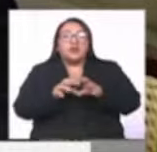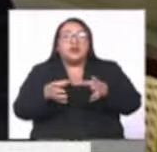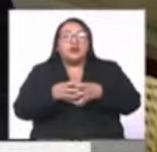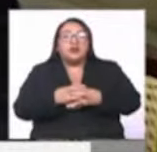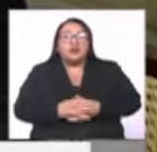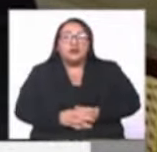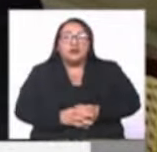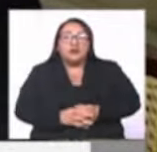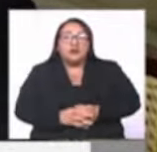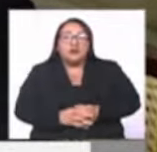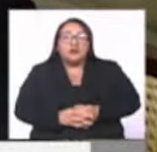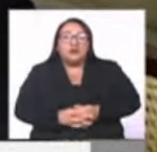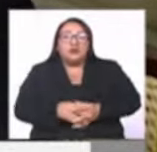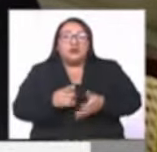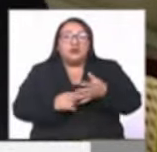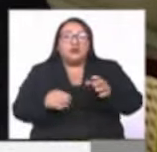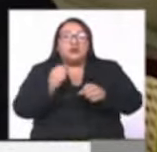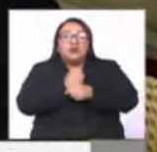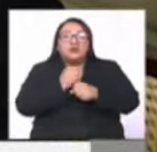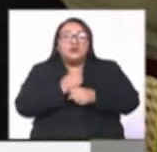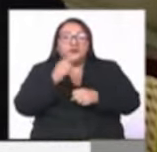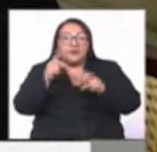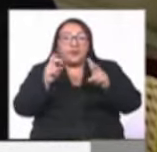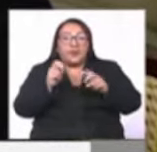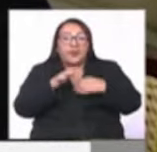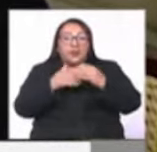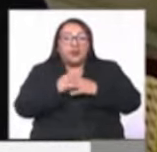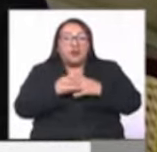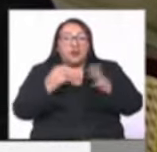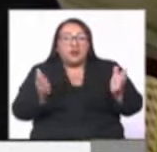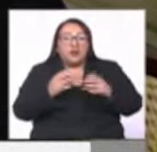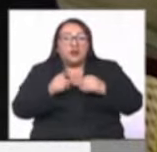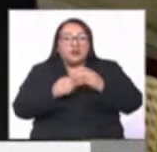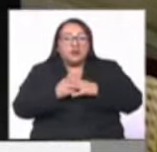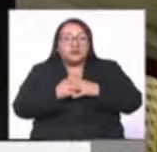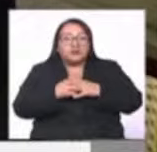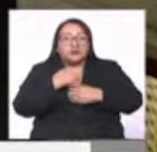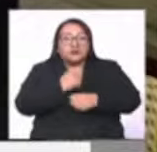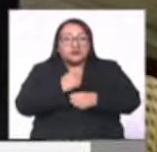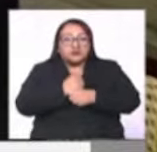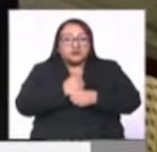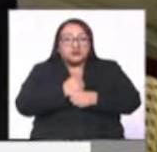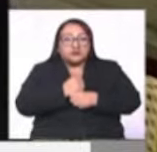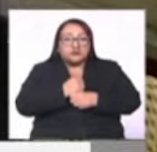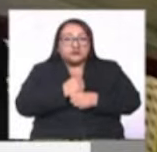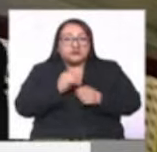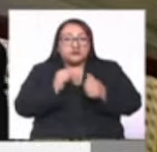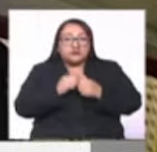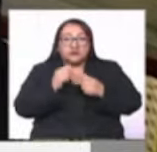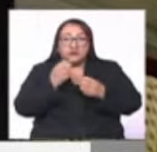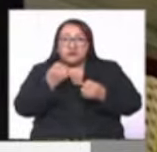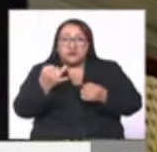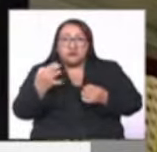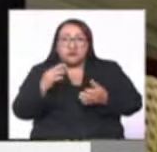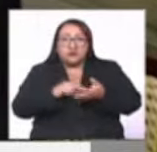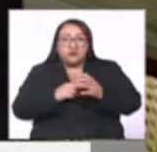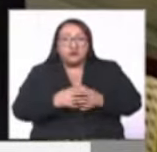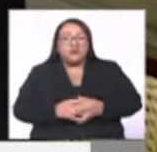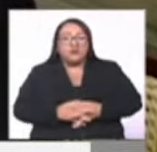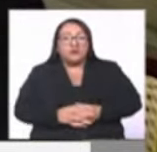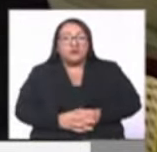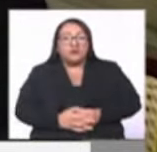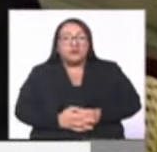derechos fundamentales En estos casos la motivación de la decisión opera con un doble mandato señor